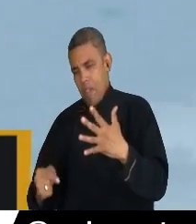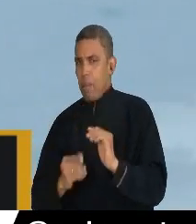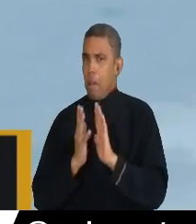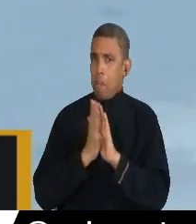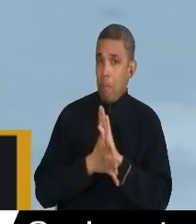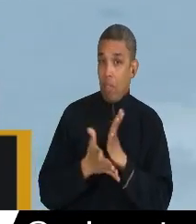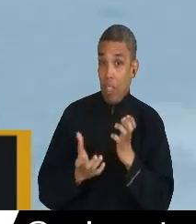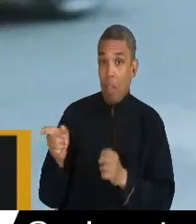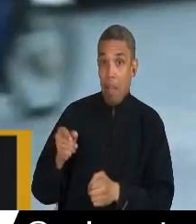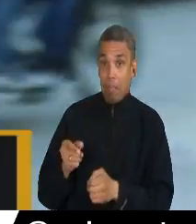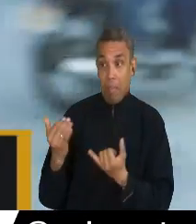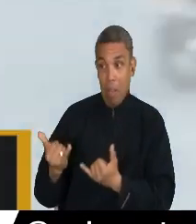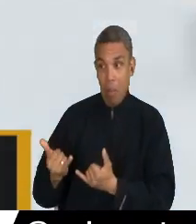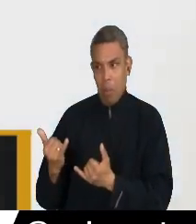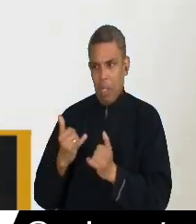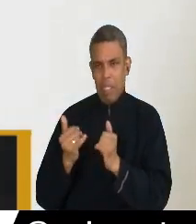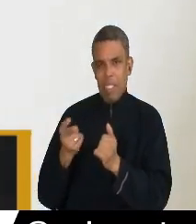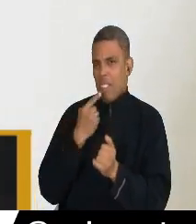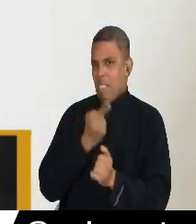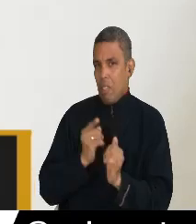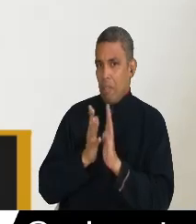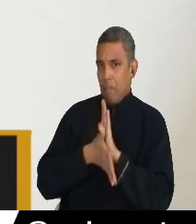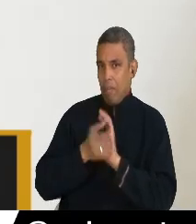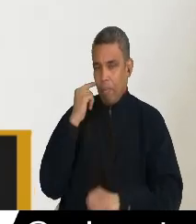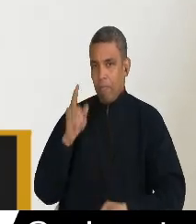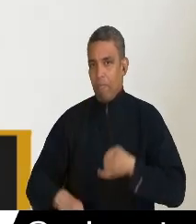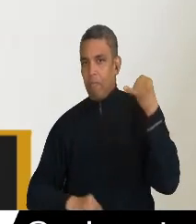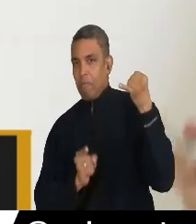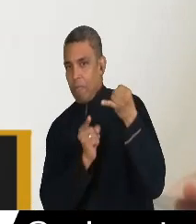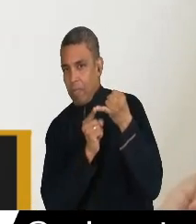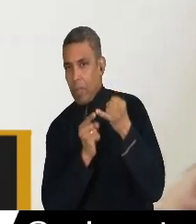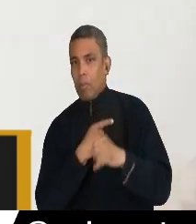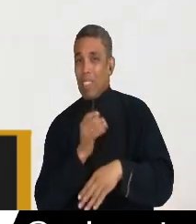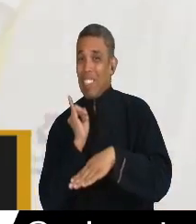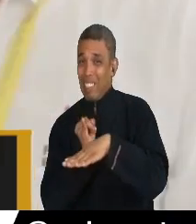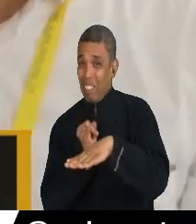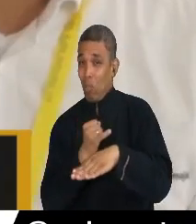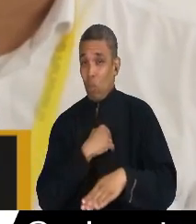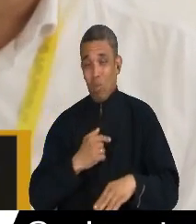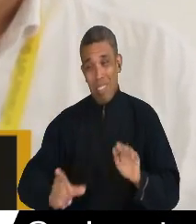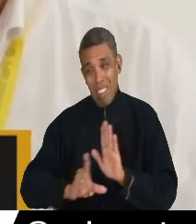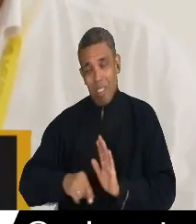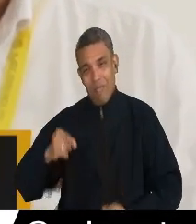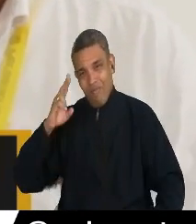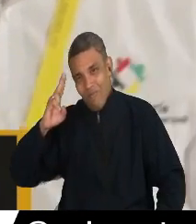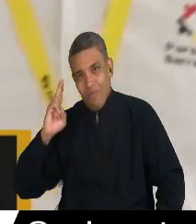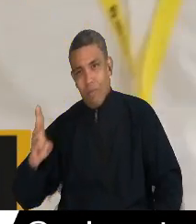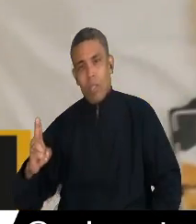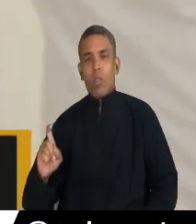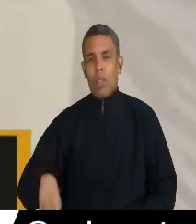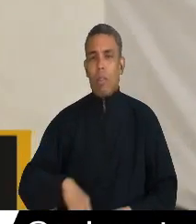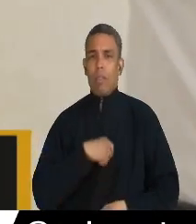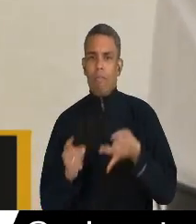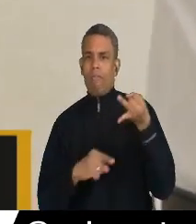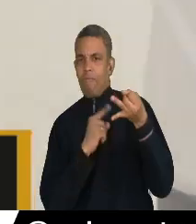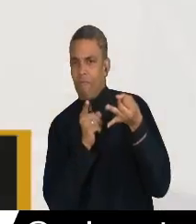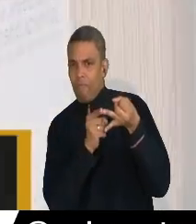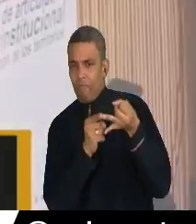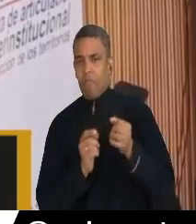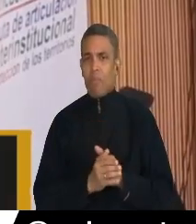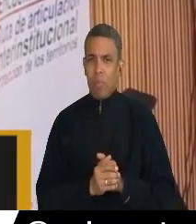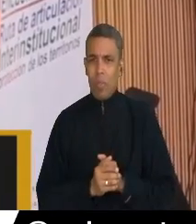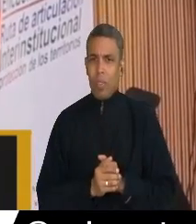con ustedes. Primero, debe existir respeto a la institucionalidad, eso es fundamental. Segundo, debemos pensar en una real,